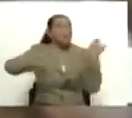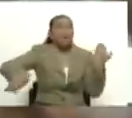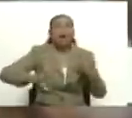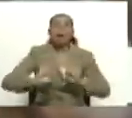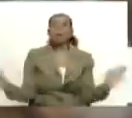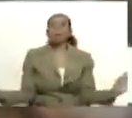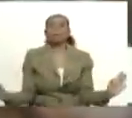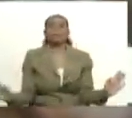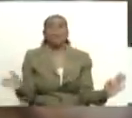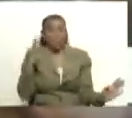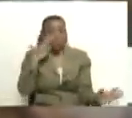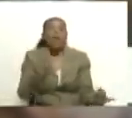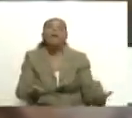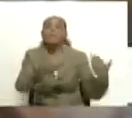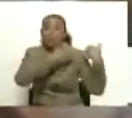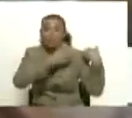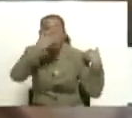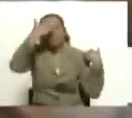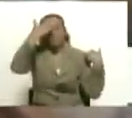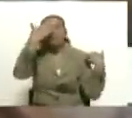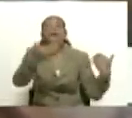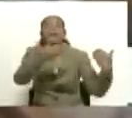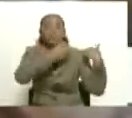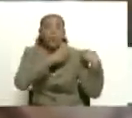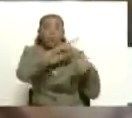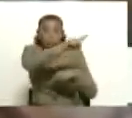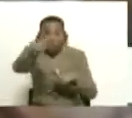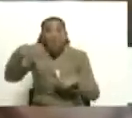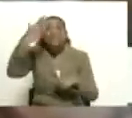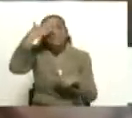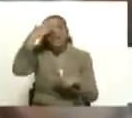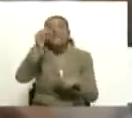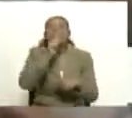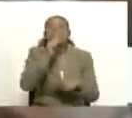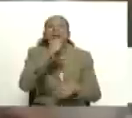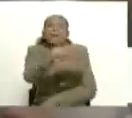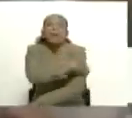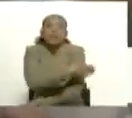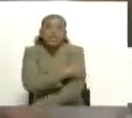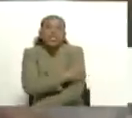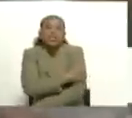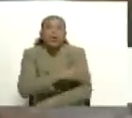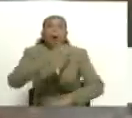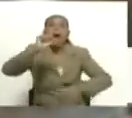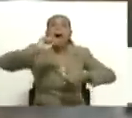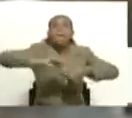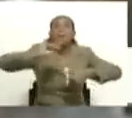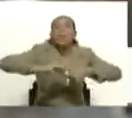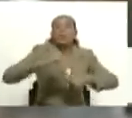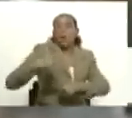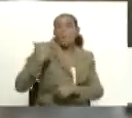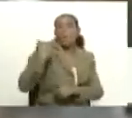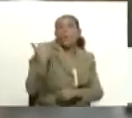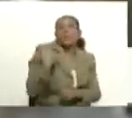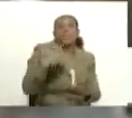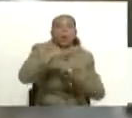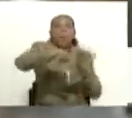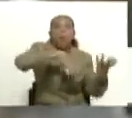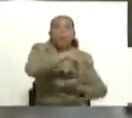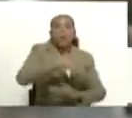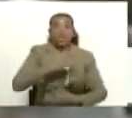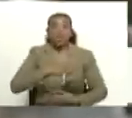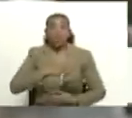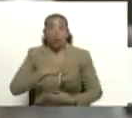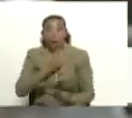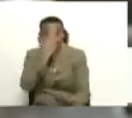que responsabilizar directamente porque ustedes saben quiénes son los que actuaron de esa manera. Y quienes hoy estamos aquí dando